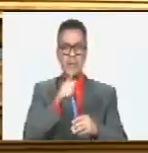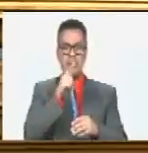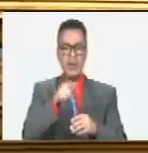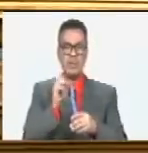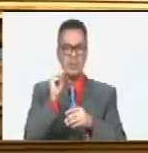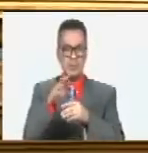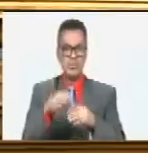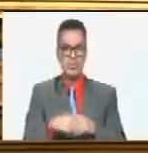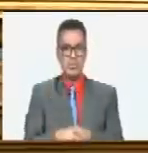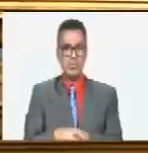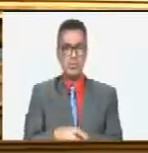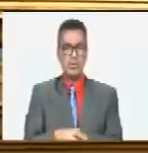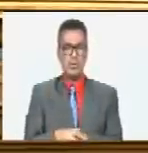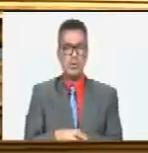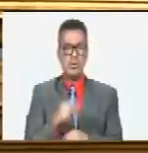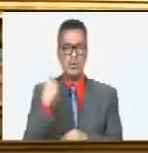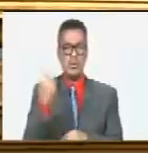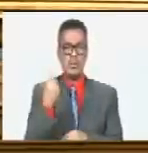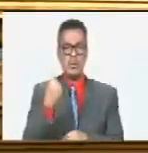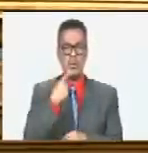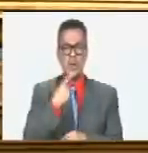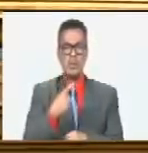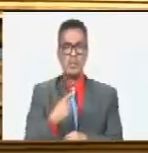Y ni una sola vez se negó a recibirlos.